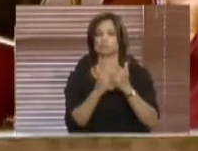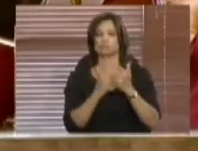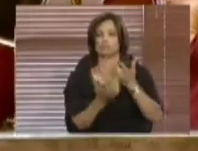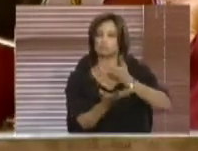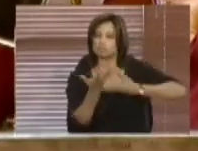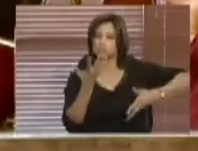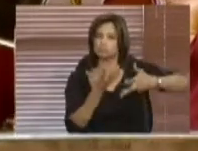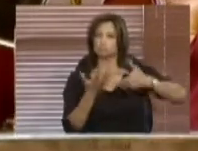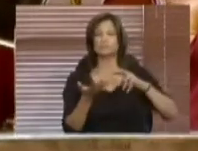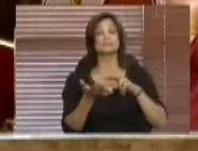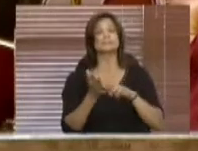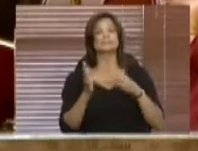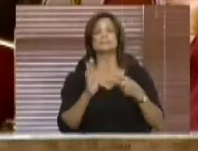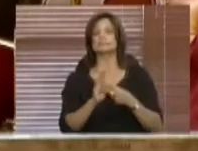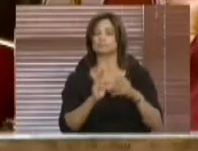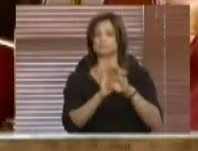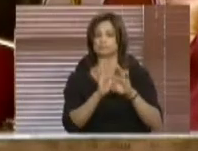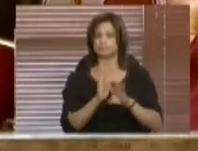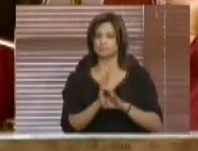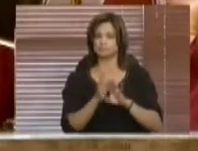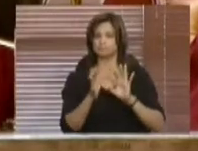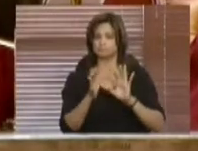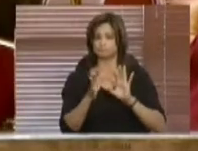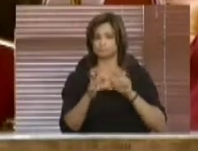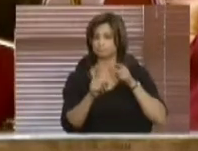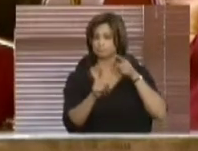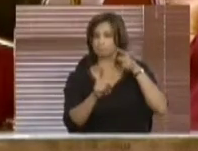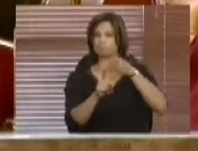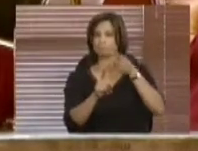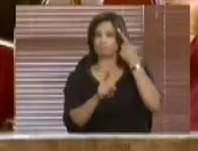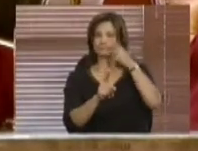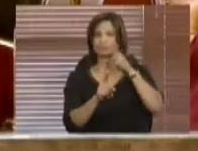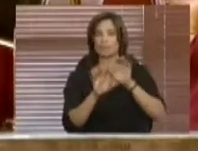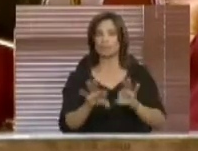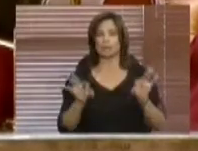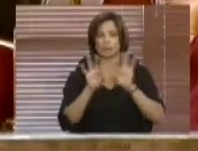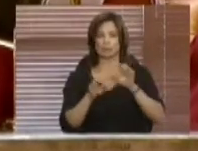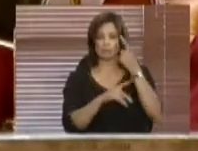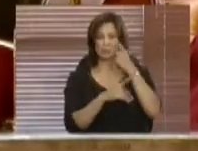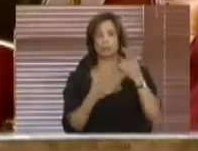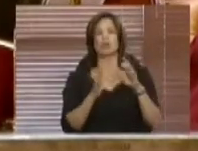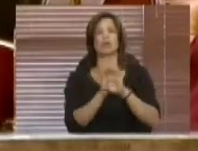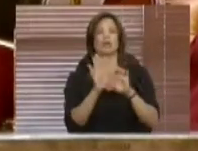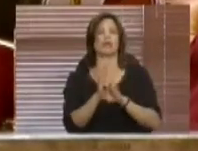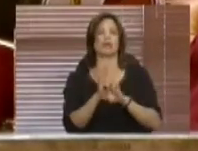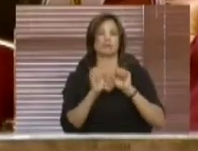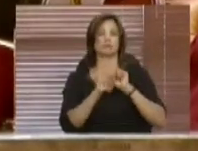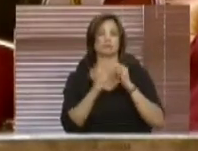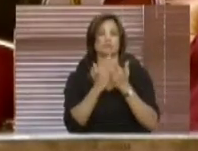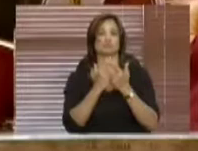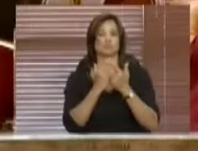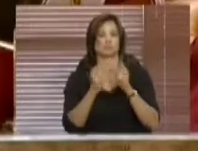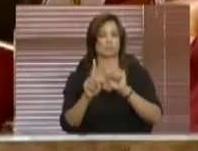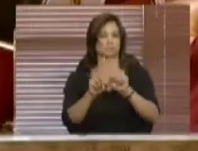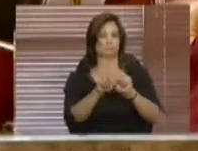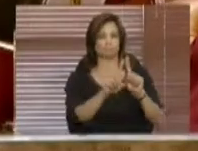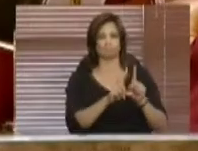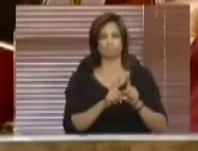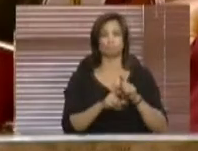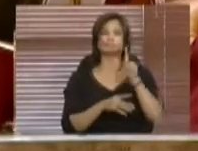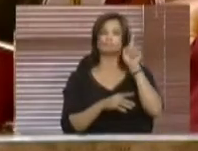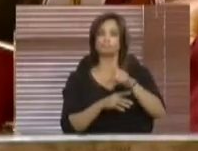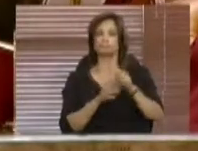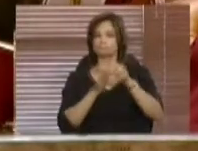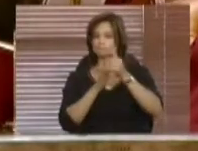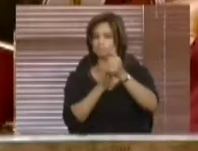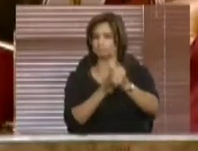significa que la Constitución ha de erigirse en el fundamento de una ética social plural que deberá